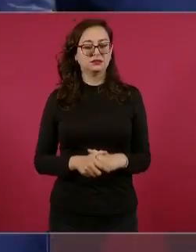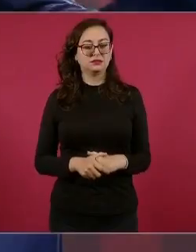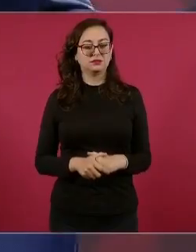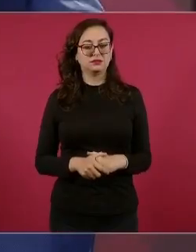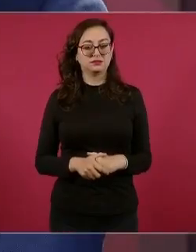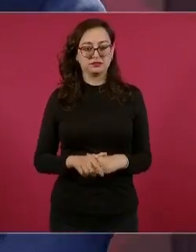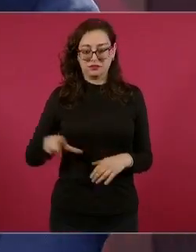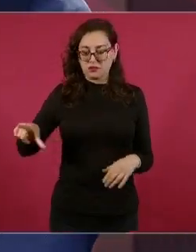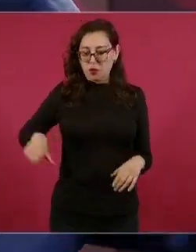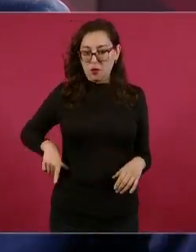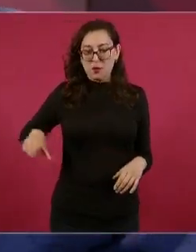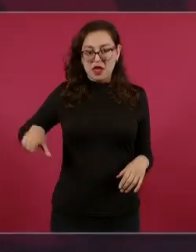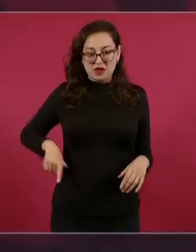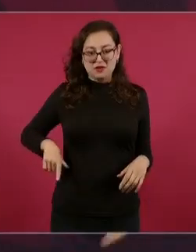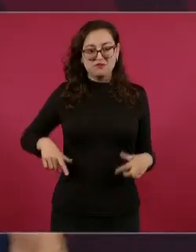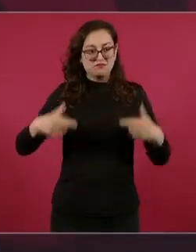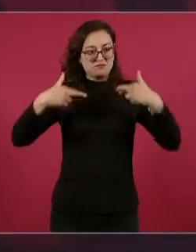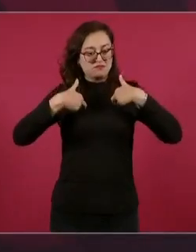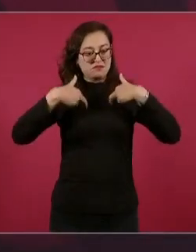que sea un gobierno del pueblo.